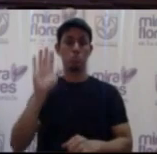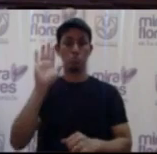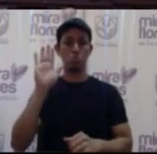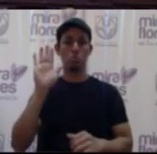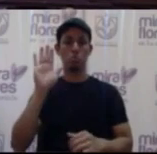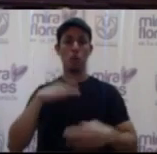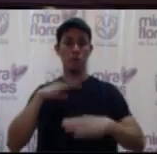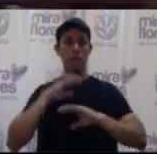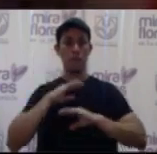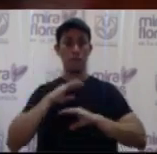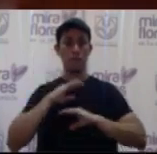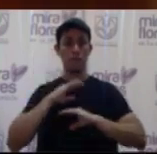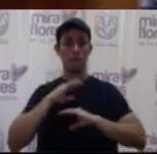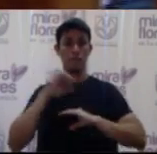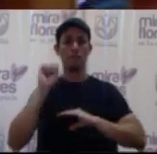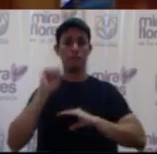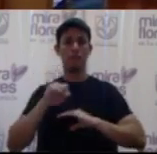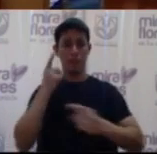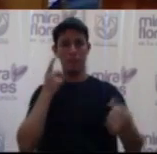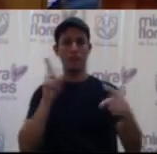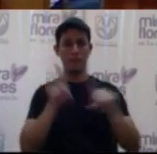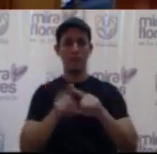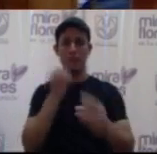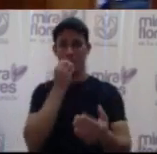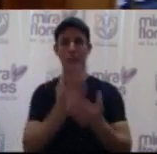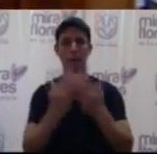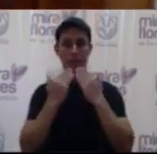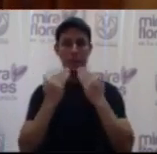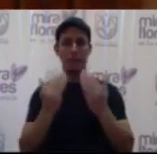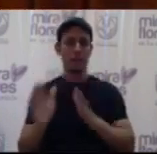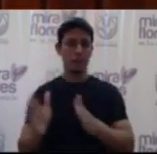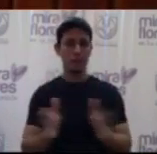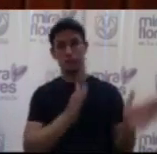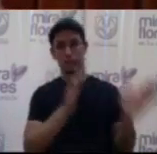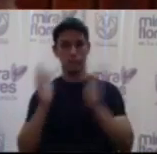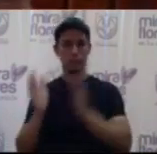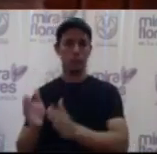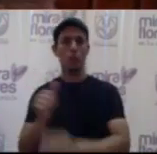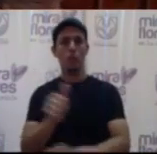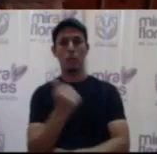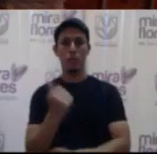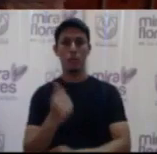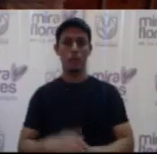conformidad. Se aprueba por unanimidad de votos. Muchas gracias. Vamos al siguiente punto, por favor.